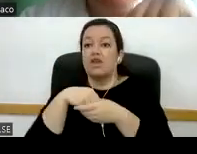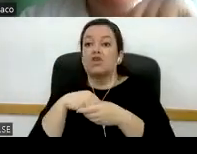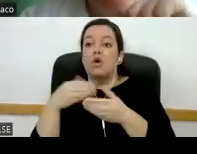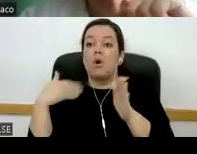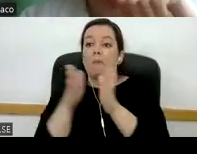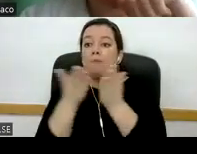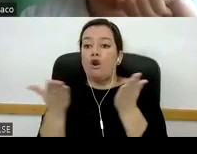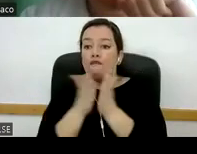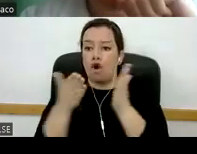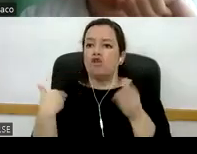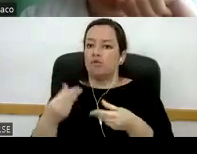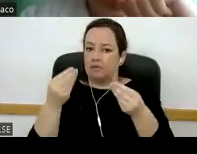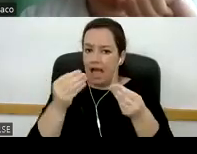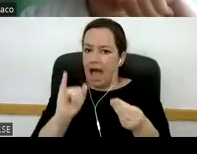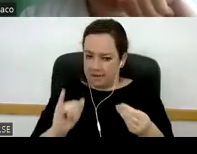riesgo cardiovascular.